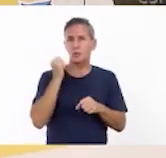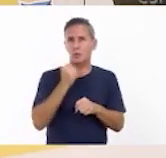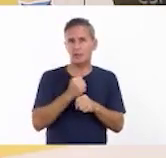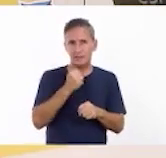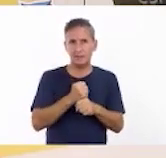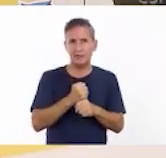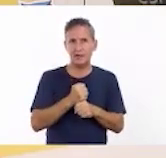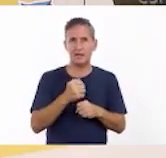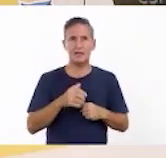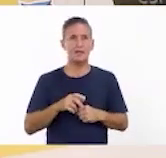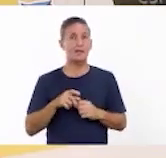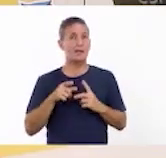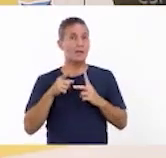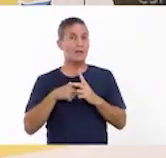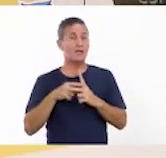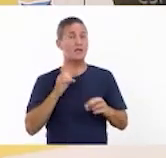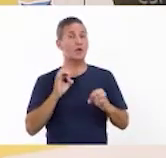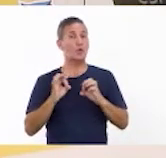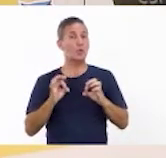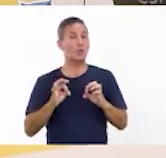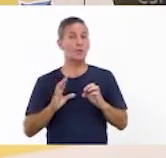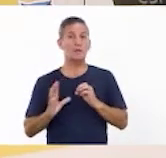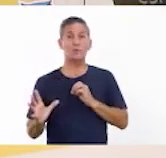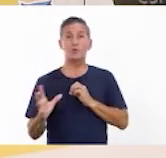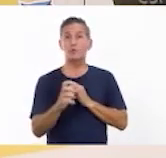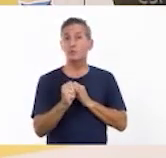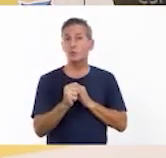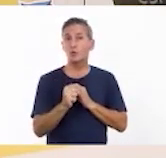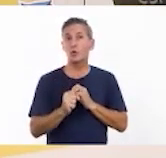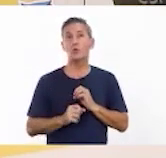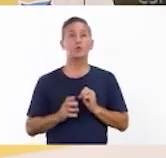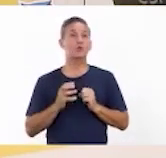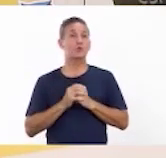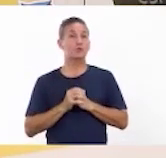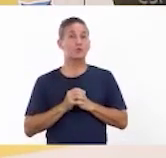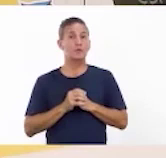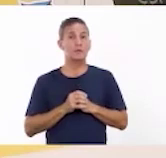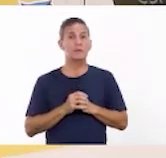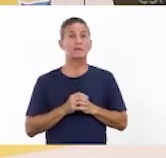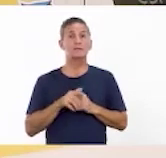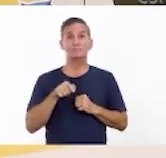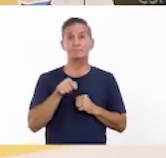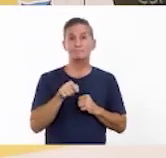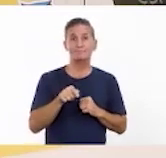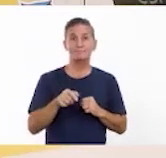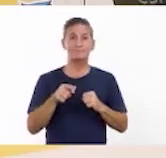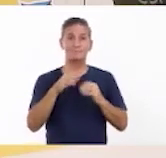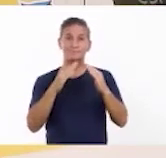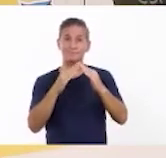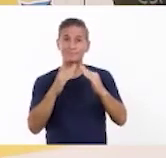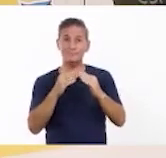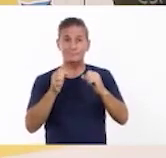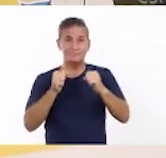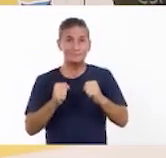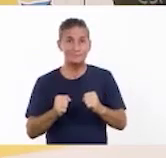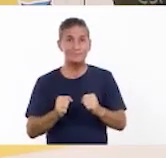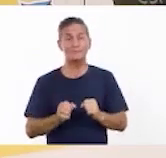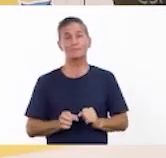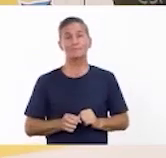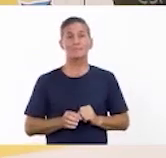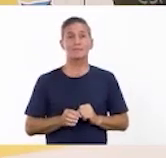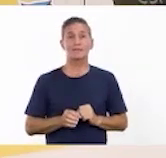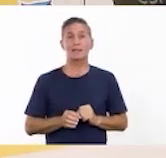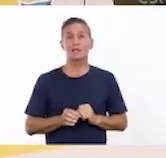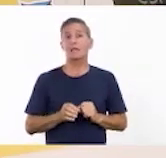sigan trabajando y cuidémonos todos. Mantengámonos en casa y